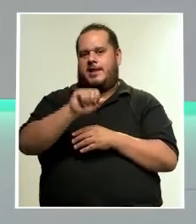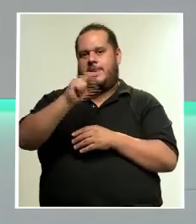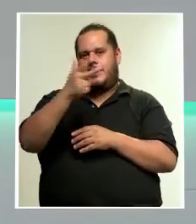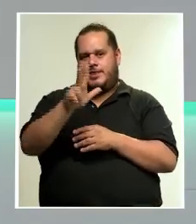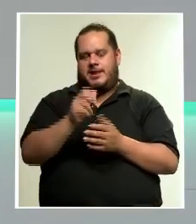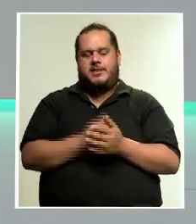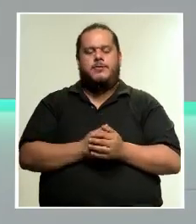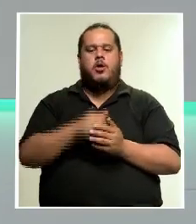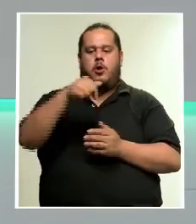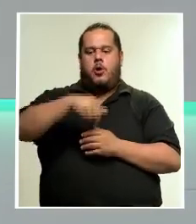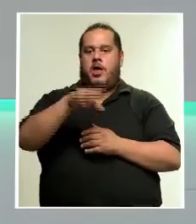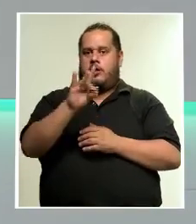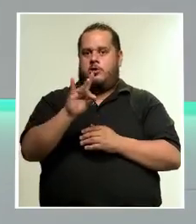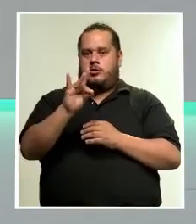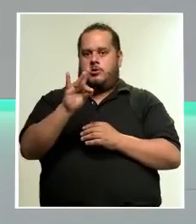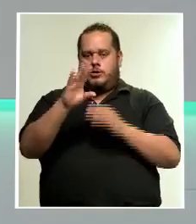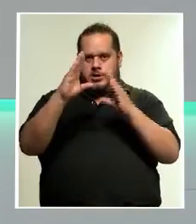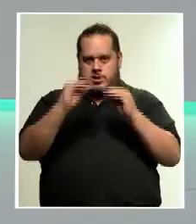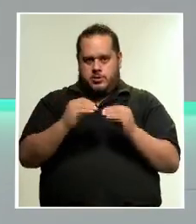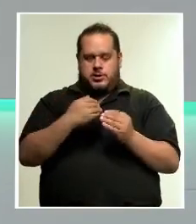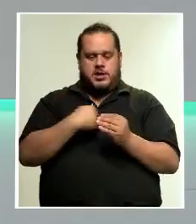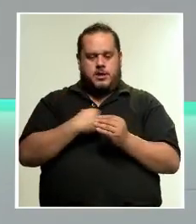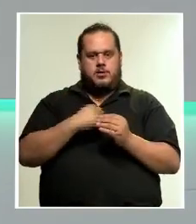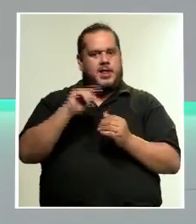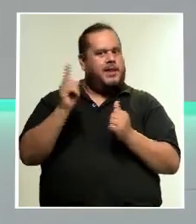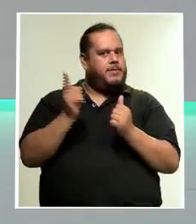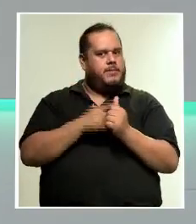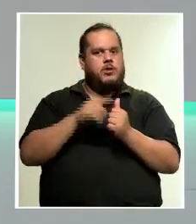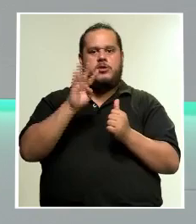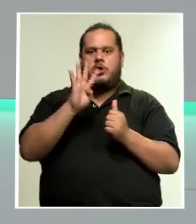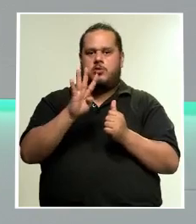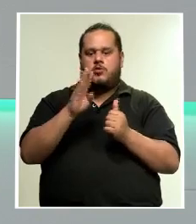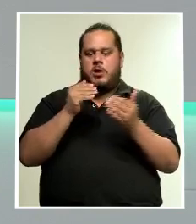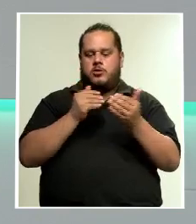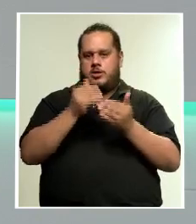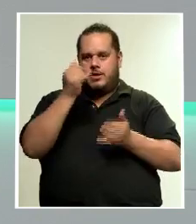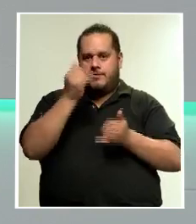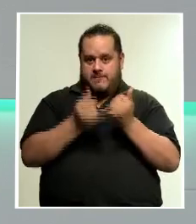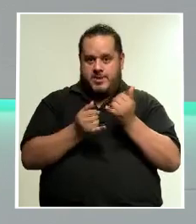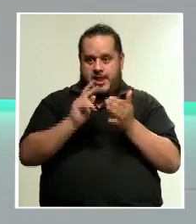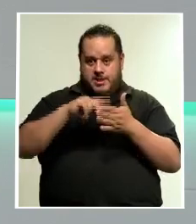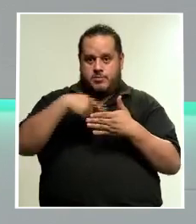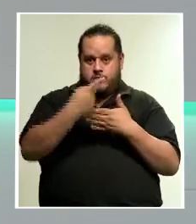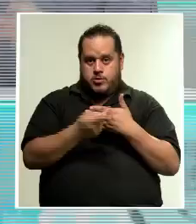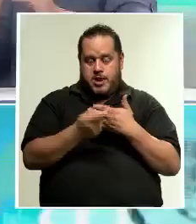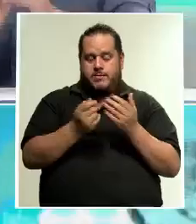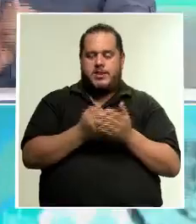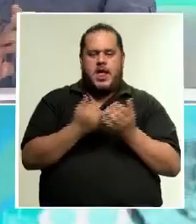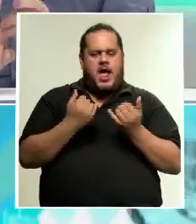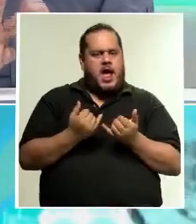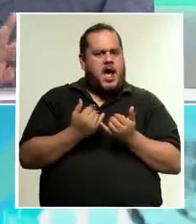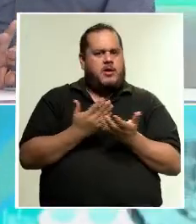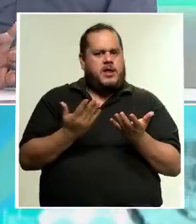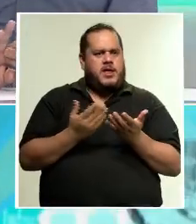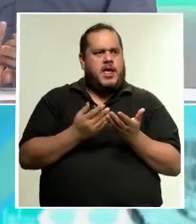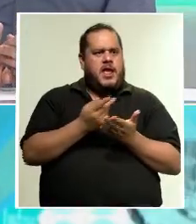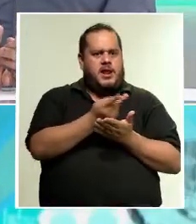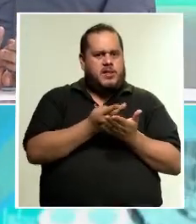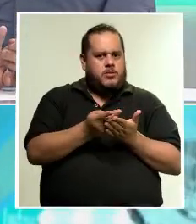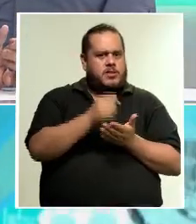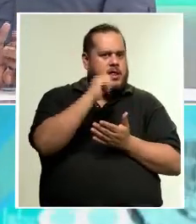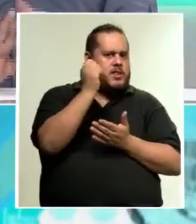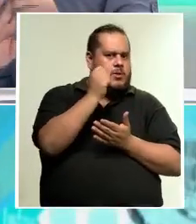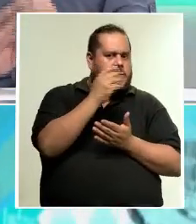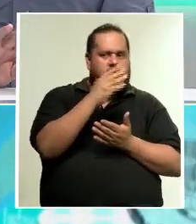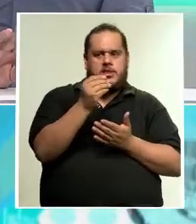de la noche tendremos el primero de los 4 episodios de las semifinales. En este caso, las provincias de Guanacaste